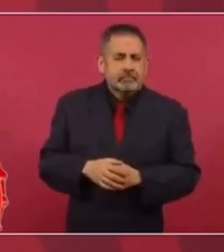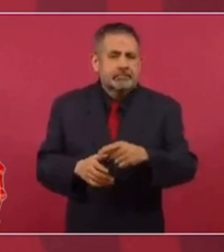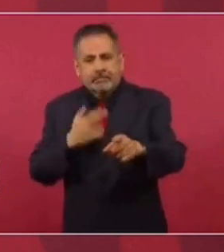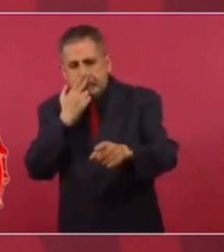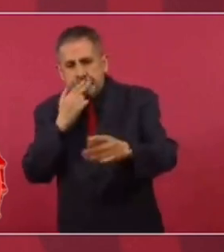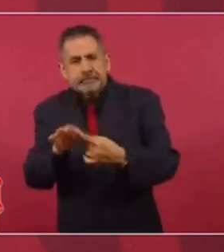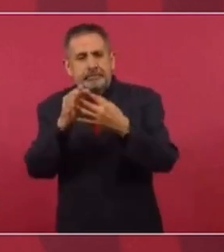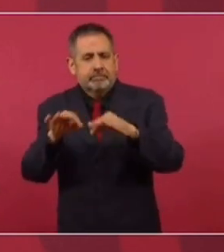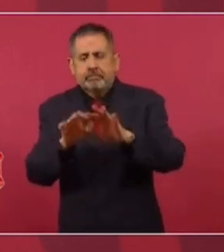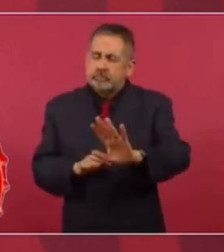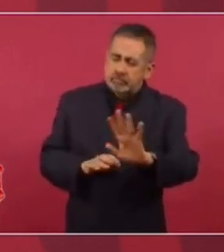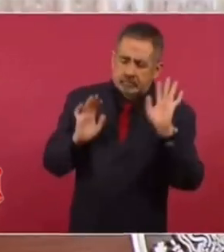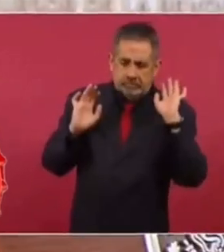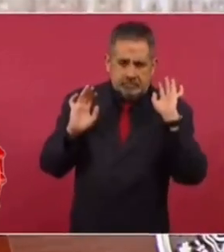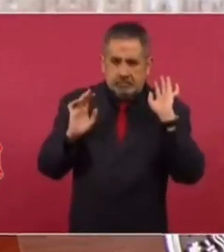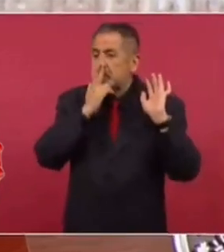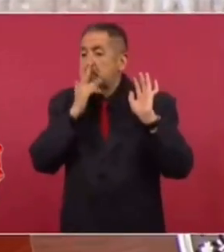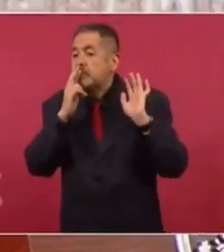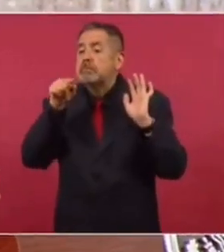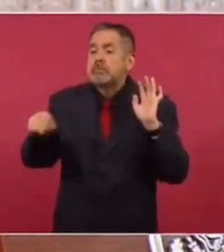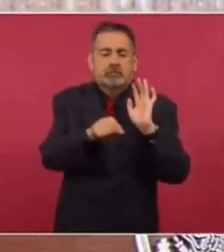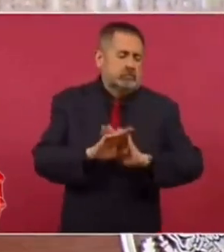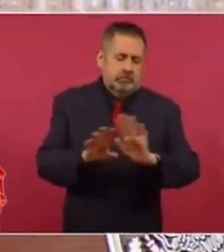ninguno en especial. No, eso sí no.